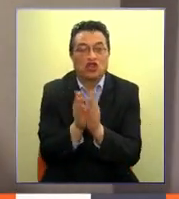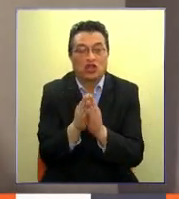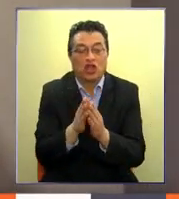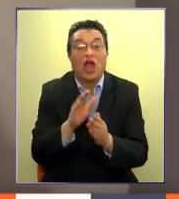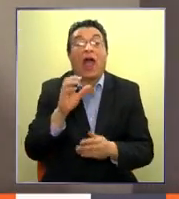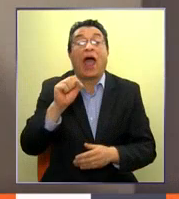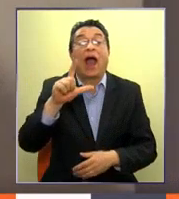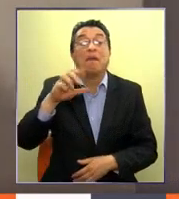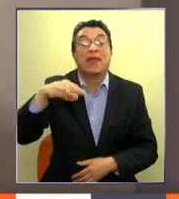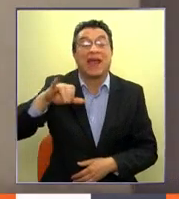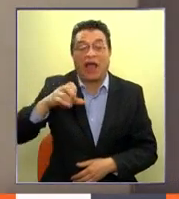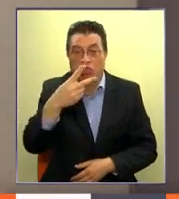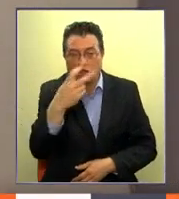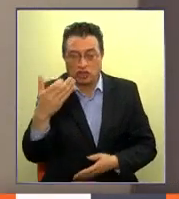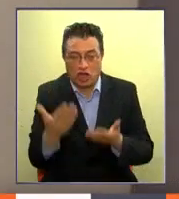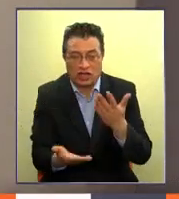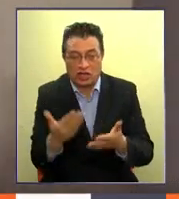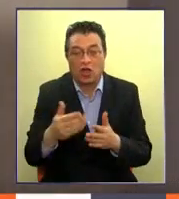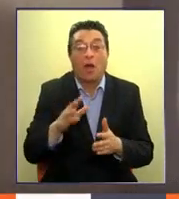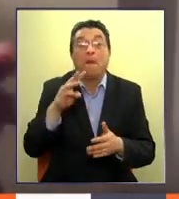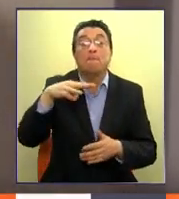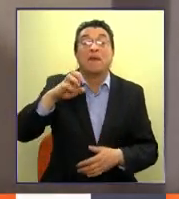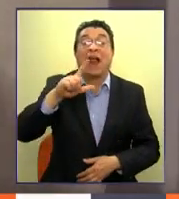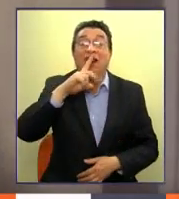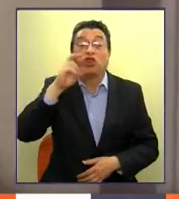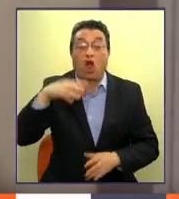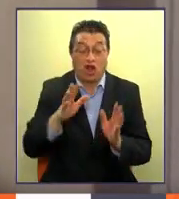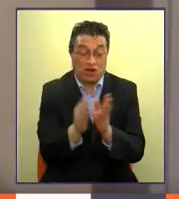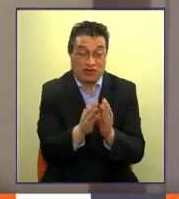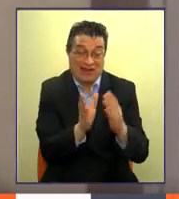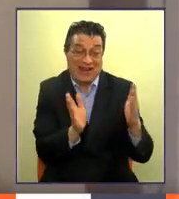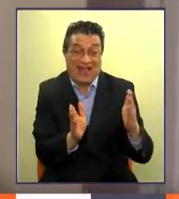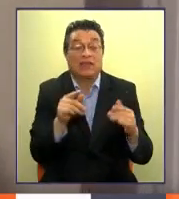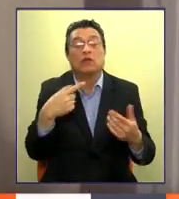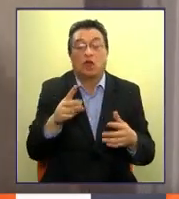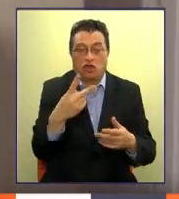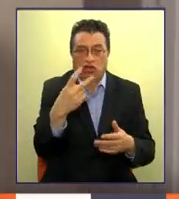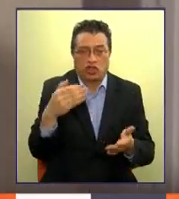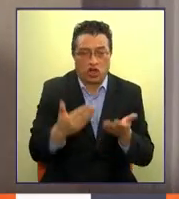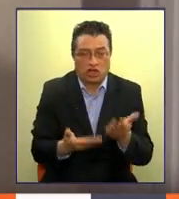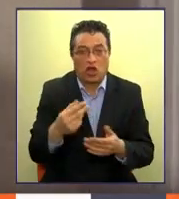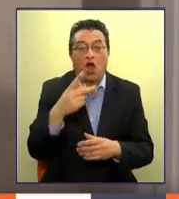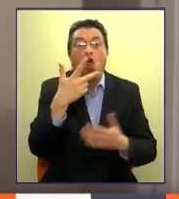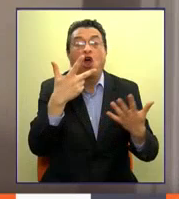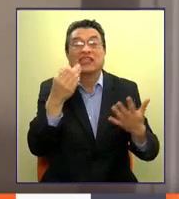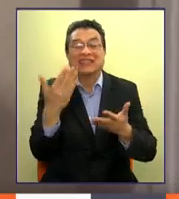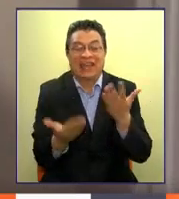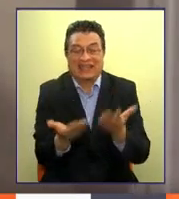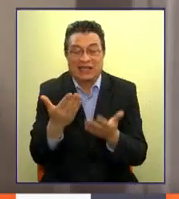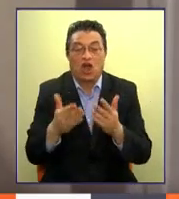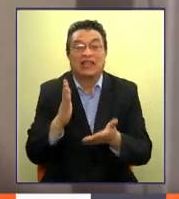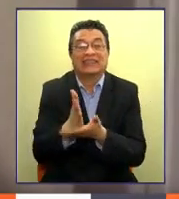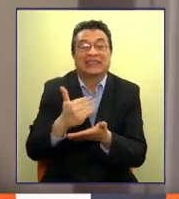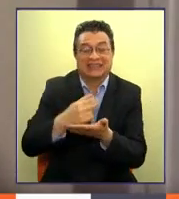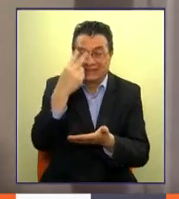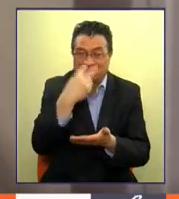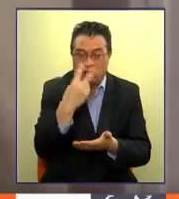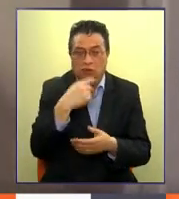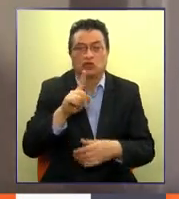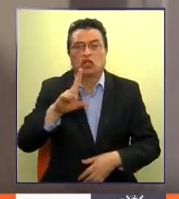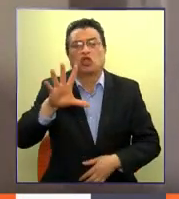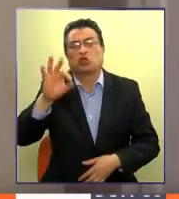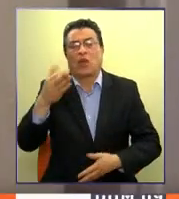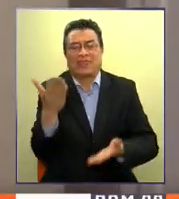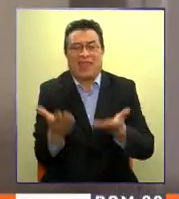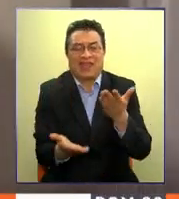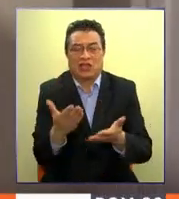almejas, 200 kilos de choro maltón, una cantidad, 80 kilos de cebolla, 140, 150 más o menos kilos